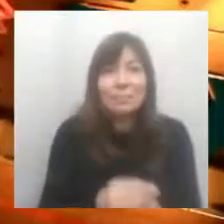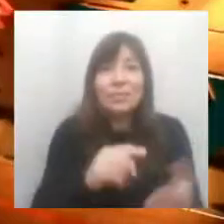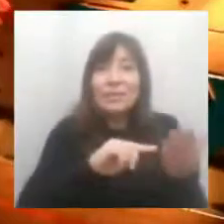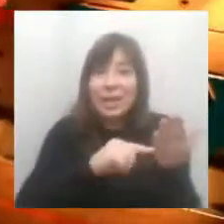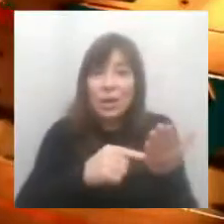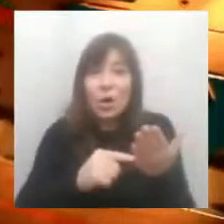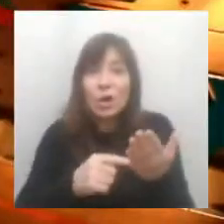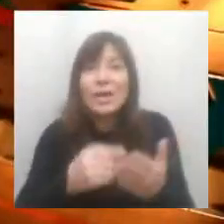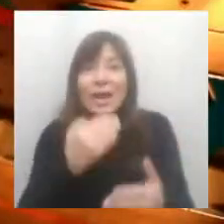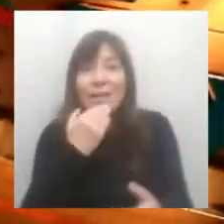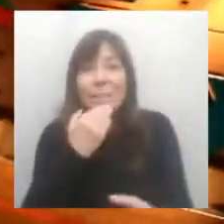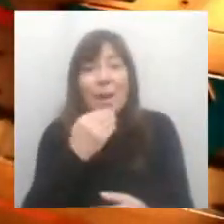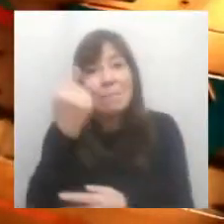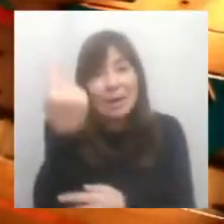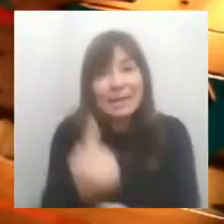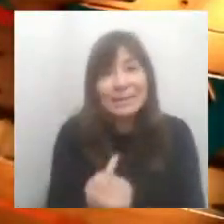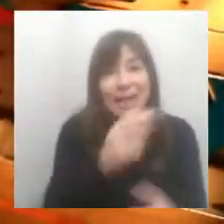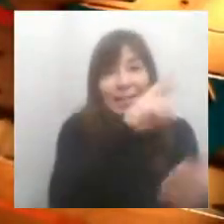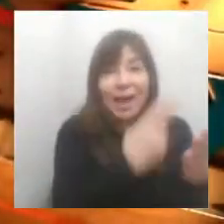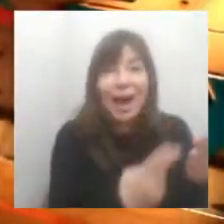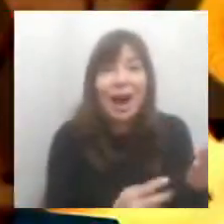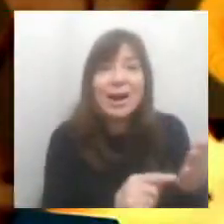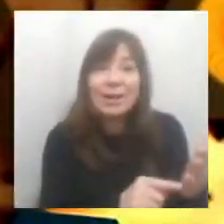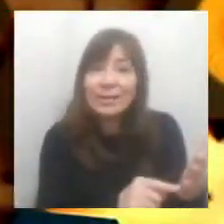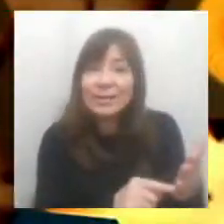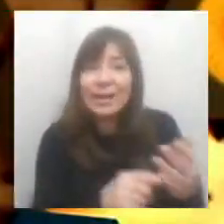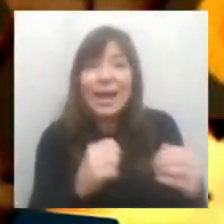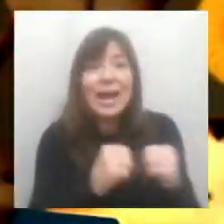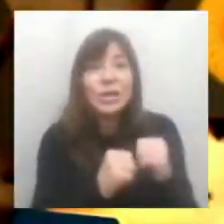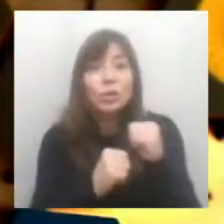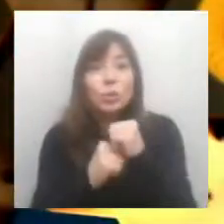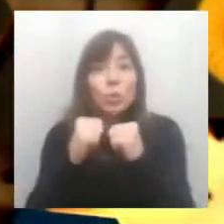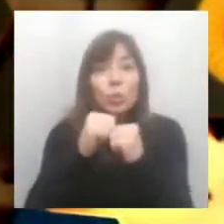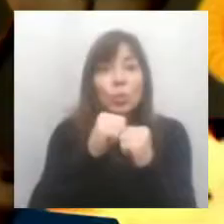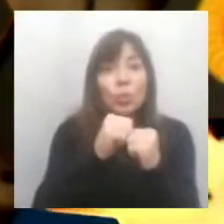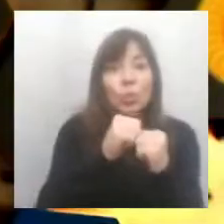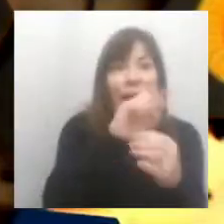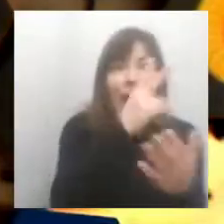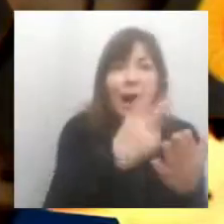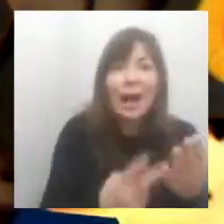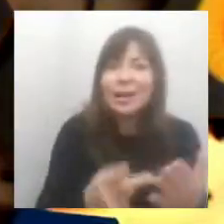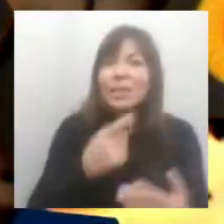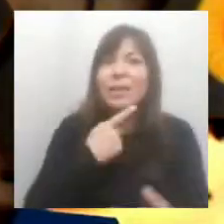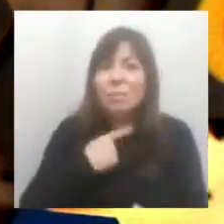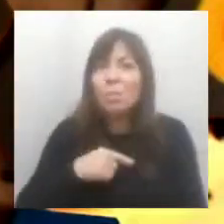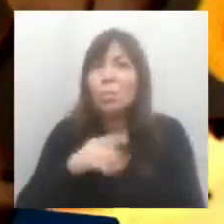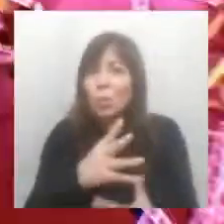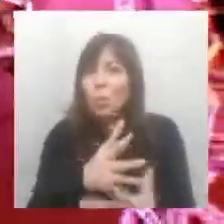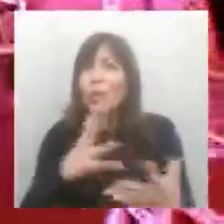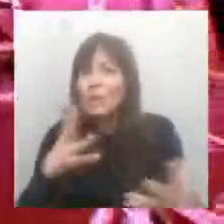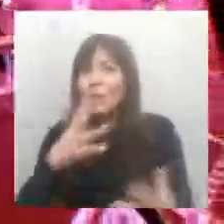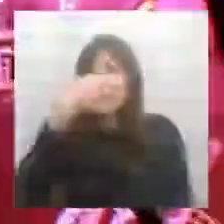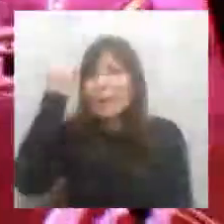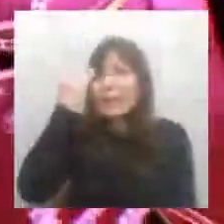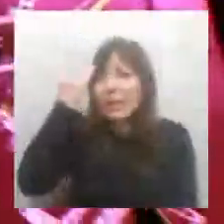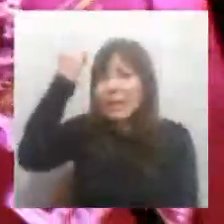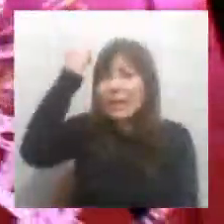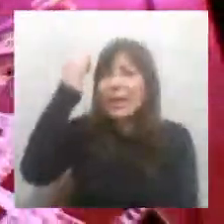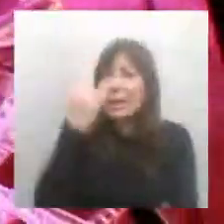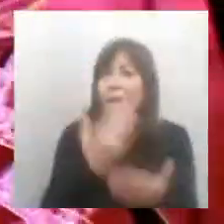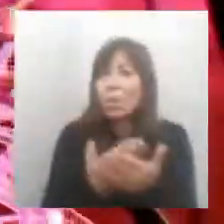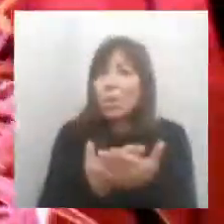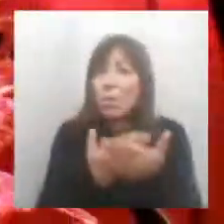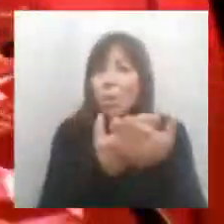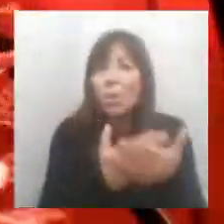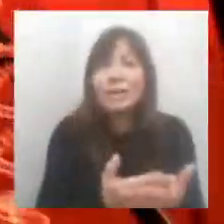está presente en el arte. Y esta escultura de arte cinético es muy interesante y la propuesta de este ingeniero también. Contarles que la más grande,